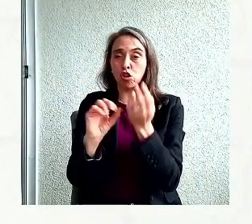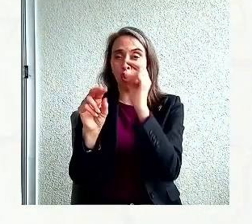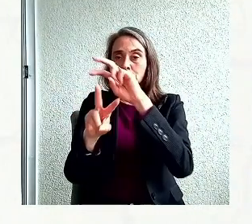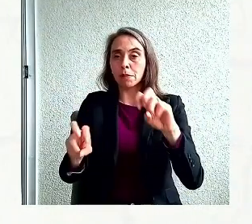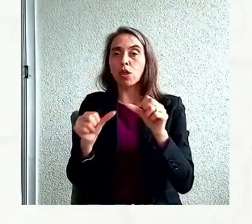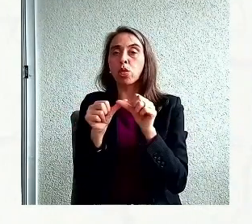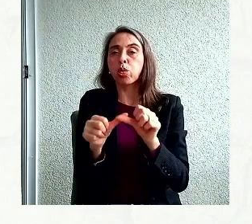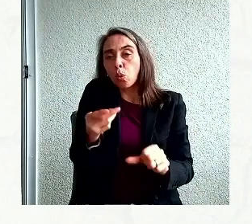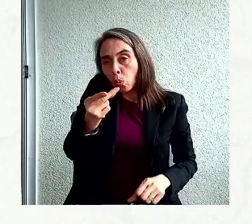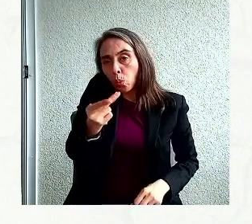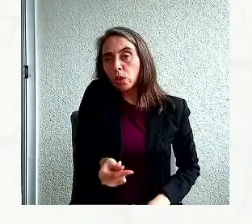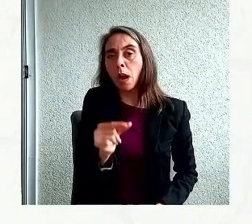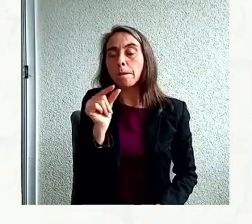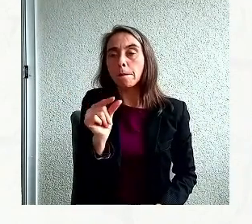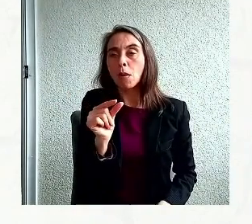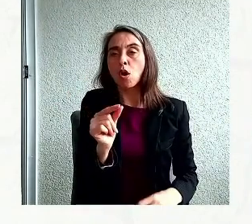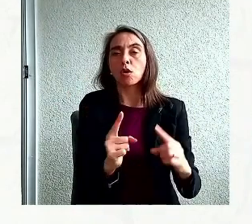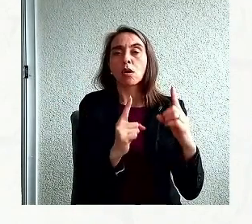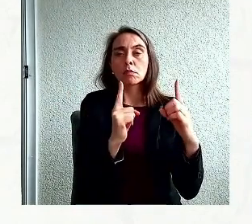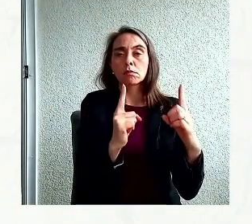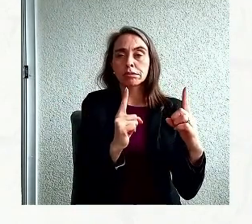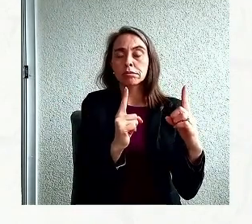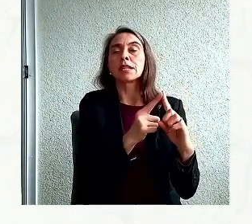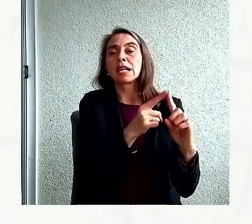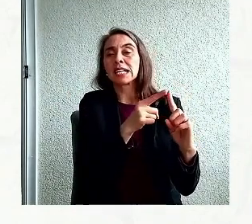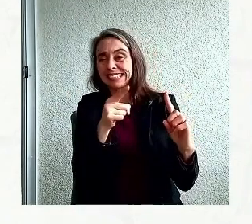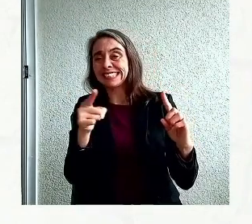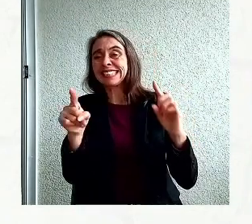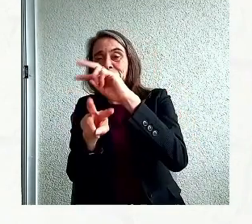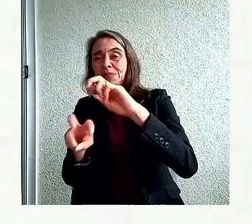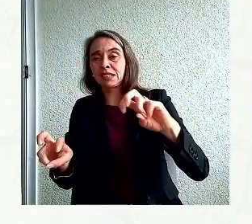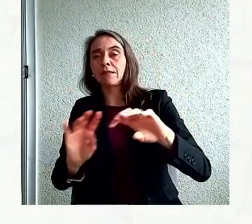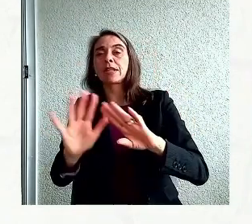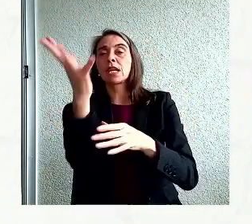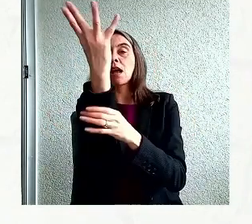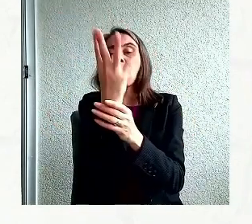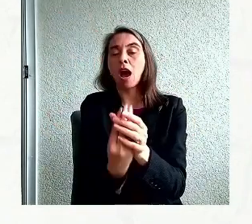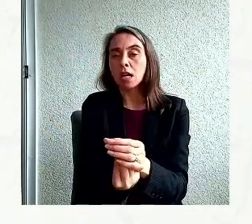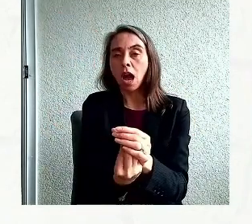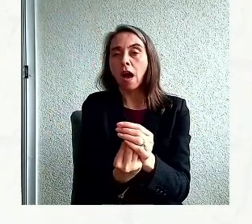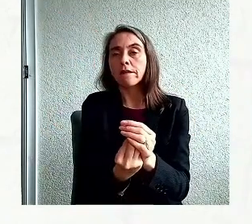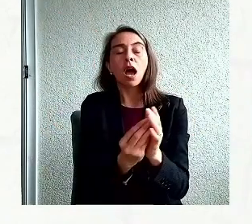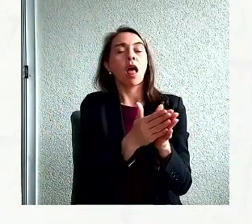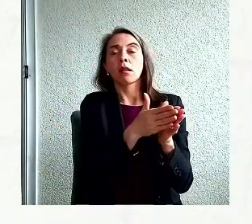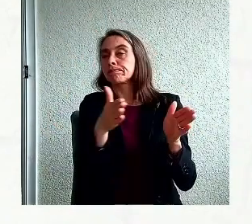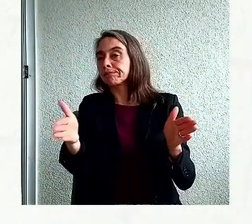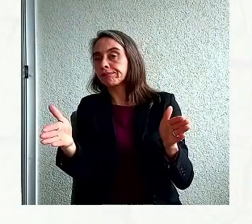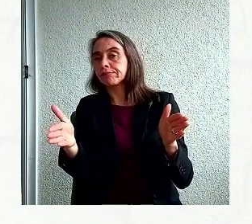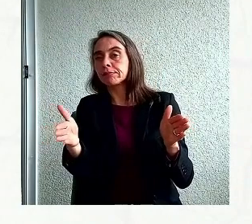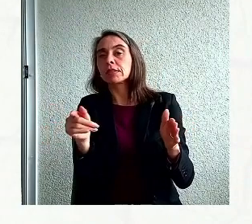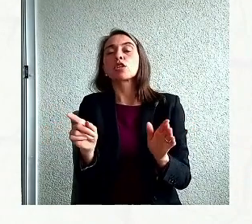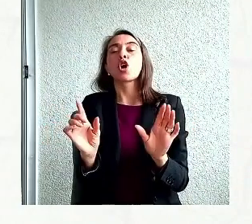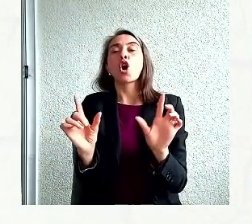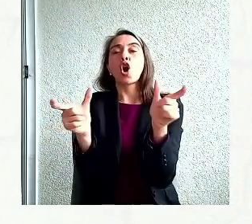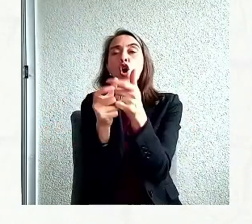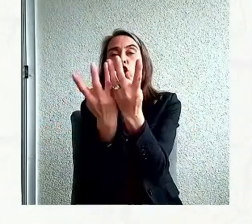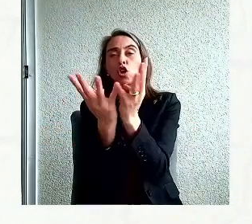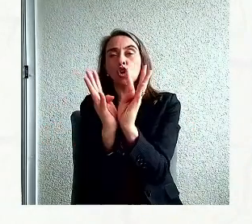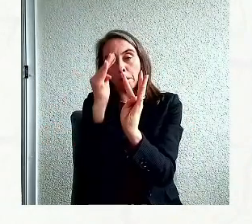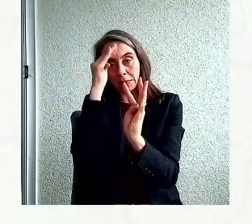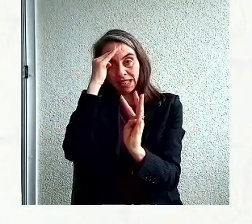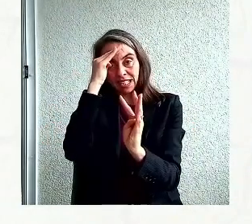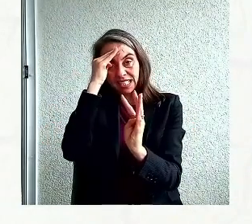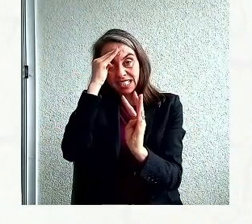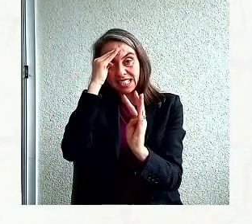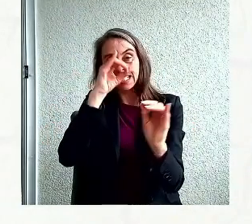que pensamos en este Comité Científico para el Cambio Climático del Ministerio de Ciencia, donde yo estoy involucrado también, es